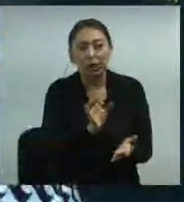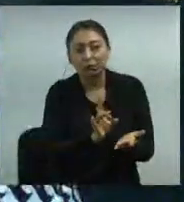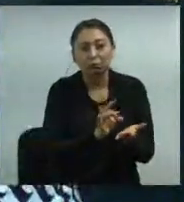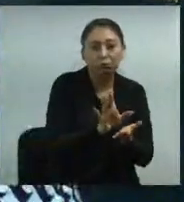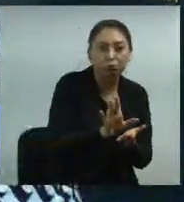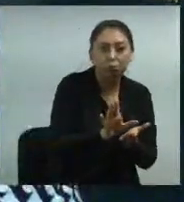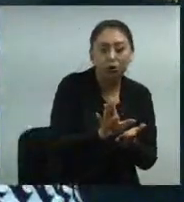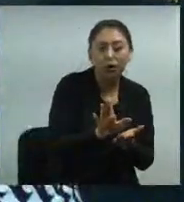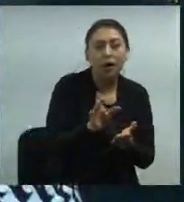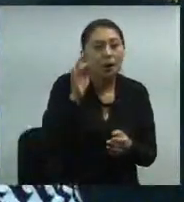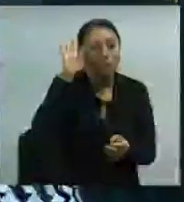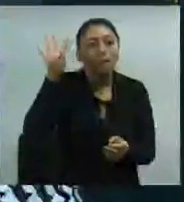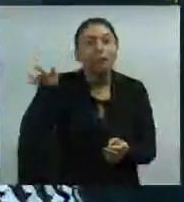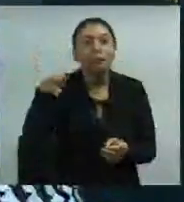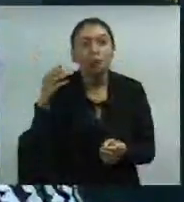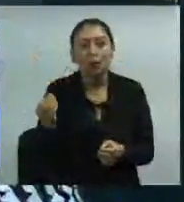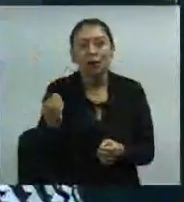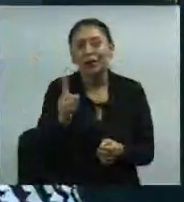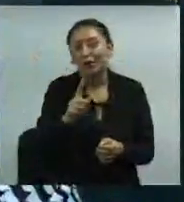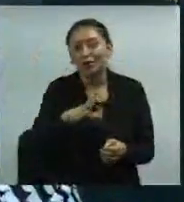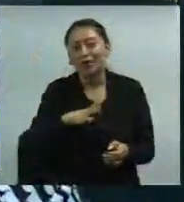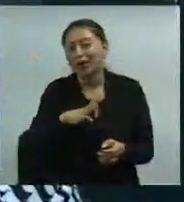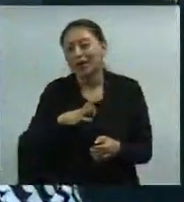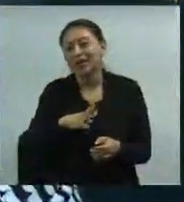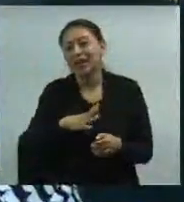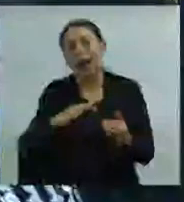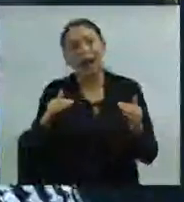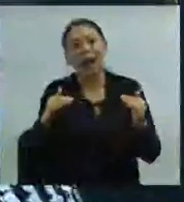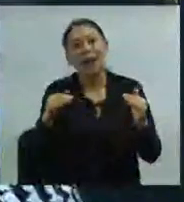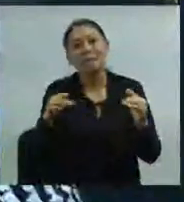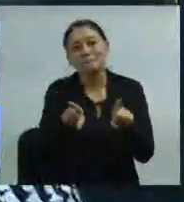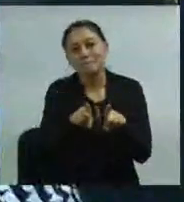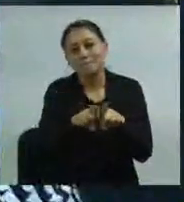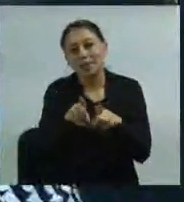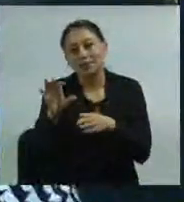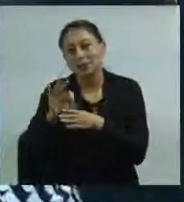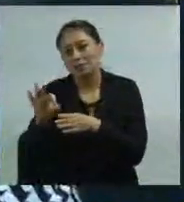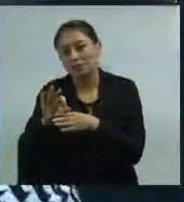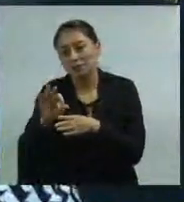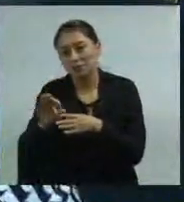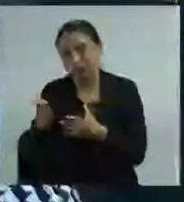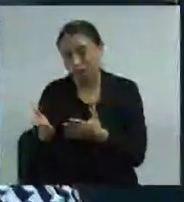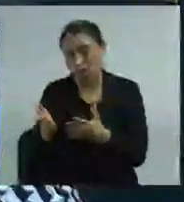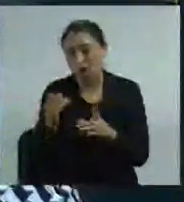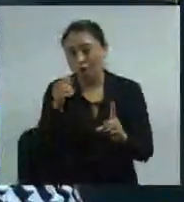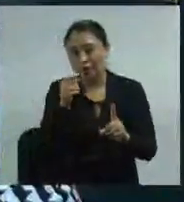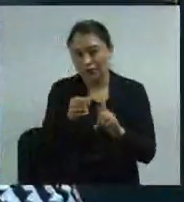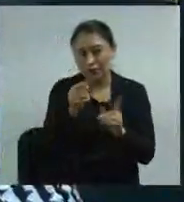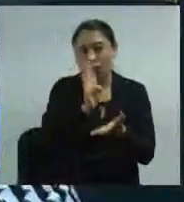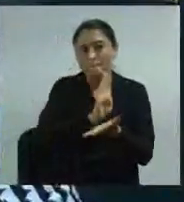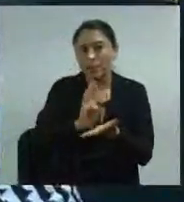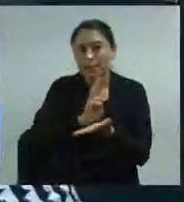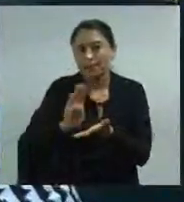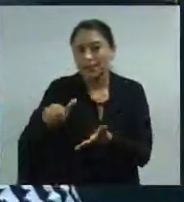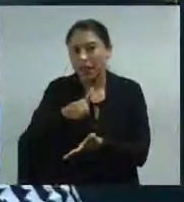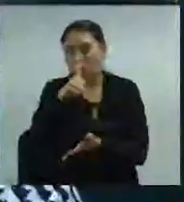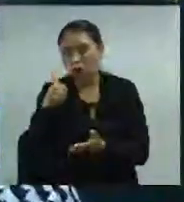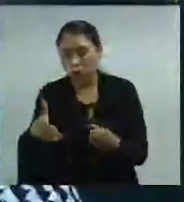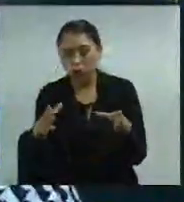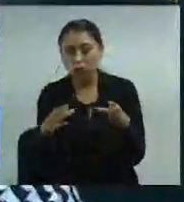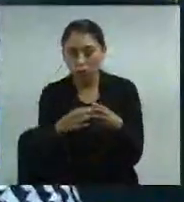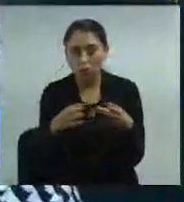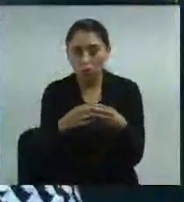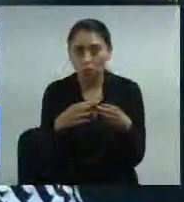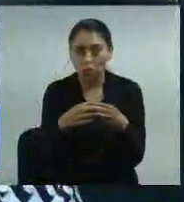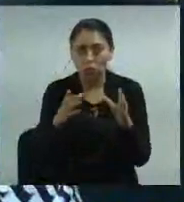tabla, porque el fin era beneficiar a otro sector y no al sector que de por sí estaba dentro